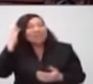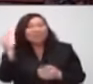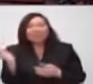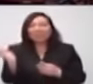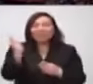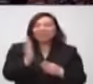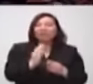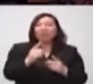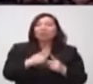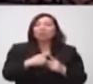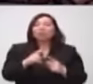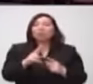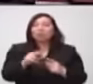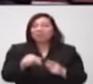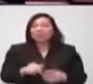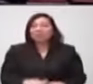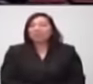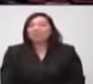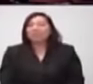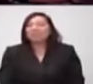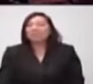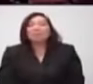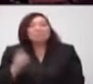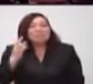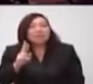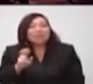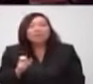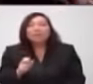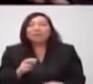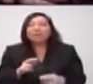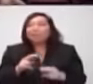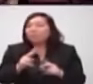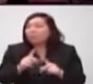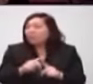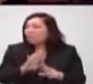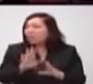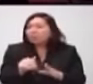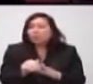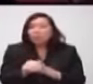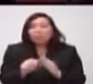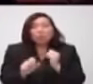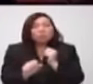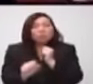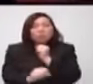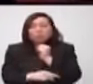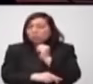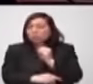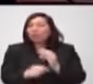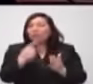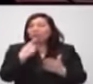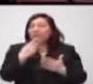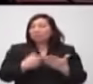de Tablada de Lurín, San Juan de Miraflores, Villa María del Triunfo, en fin, todo el sur chico va a estar atendido por esta zona